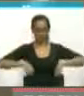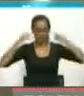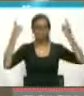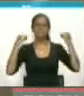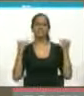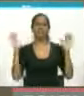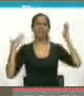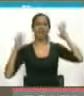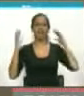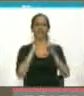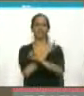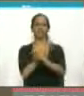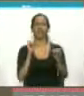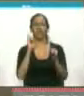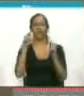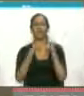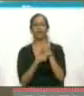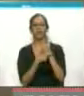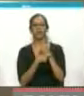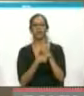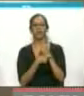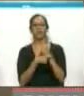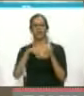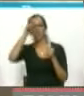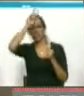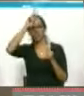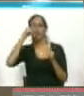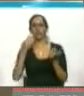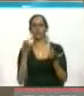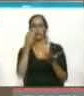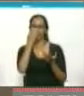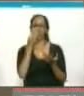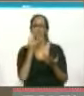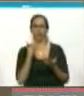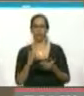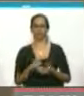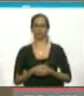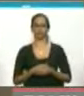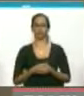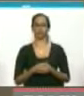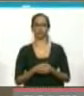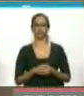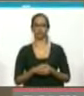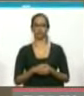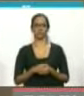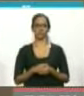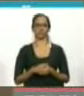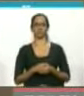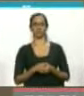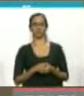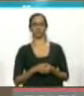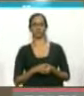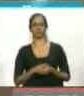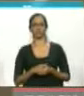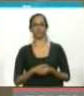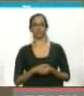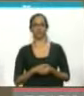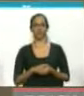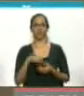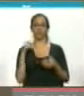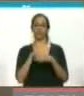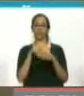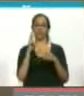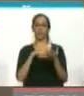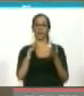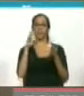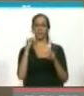terminó o ha ido está ponte de nuevo el de payaso apenas 99 32 selecciones 2020